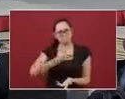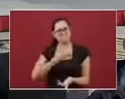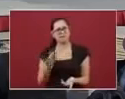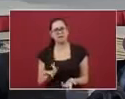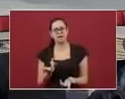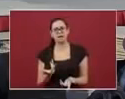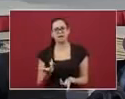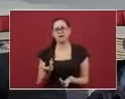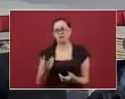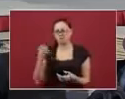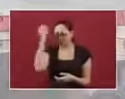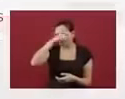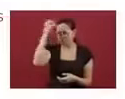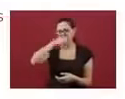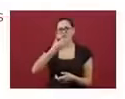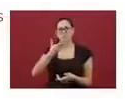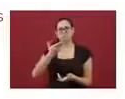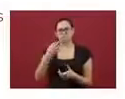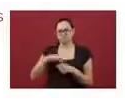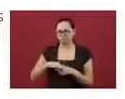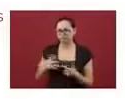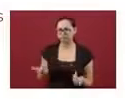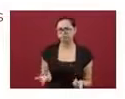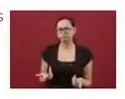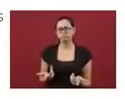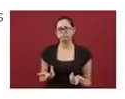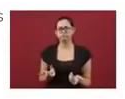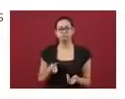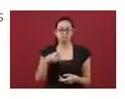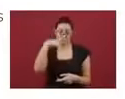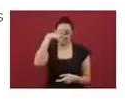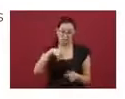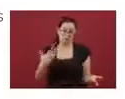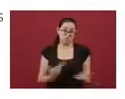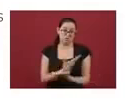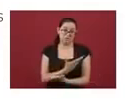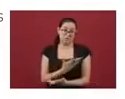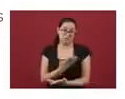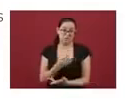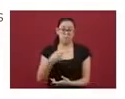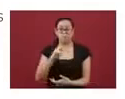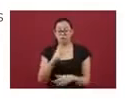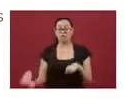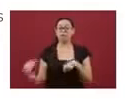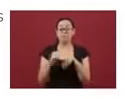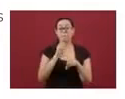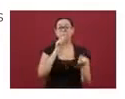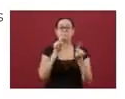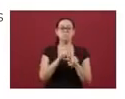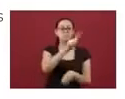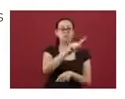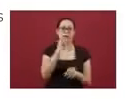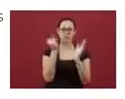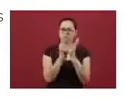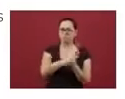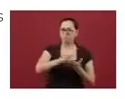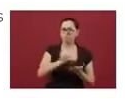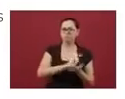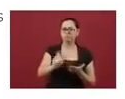de tener voz y voto en lo que se hace no sólo porque son mexicanos sino porque ellos son escriba entiendo